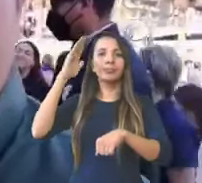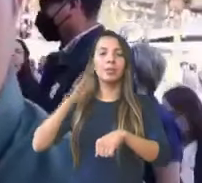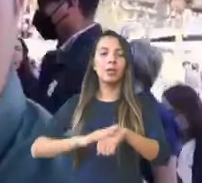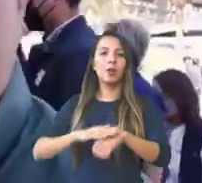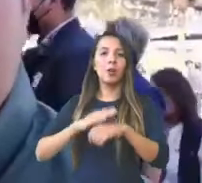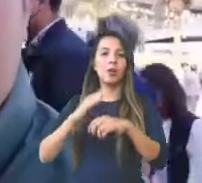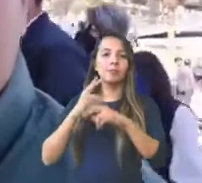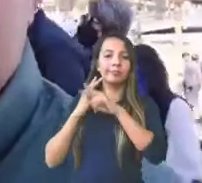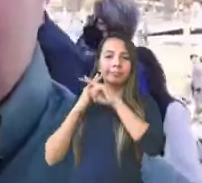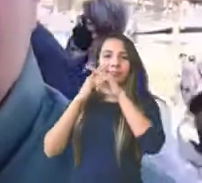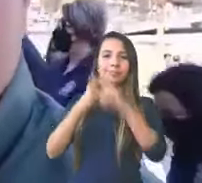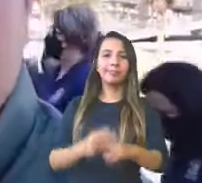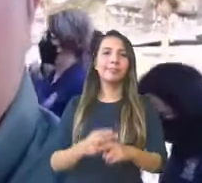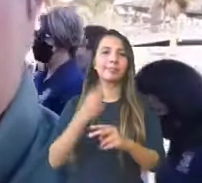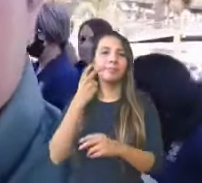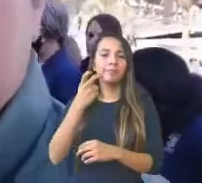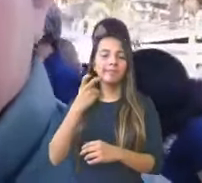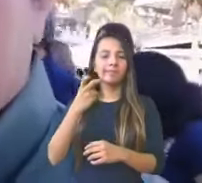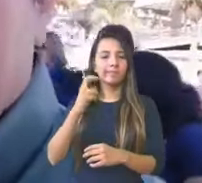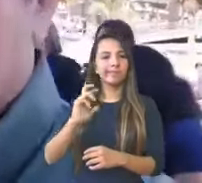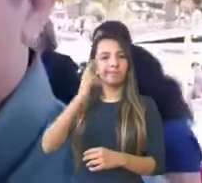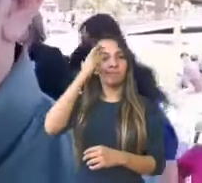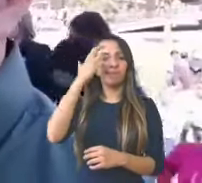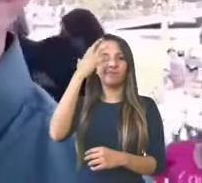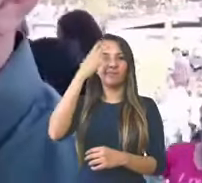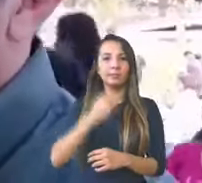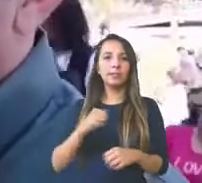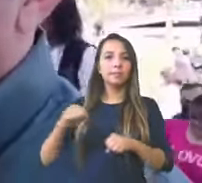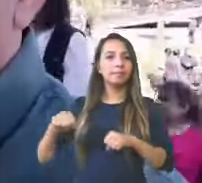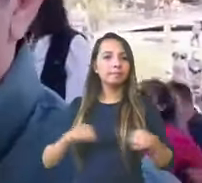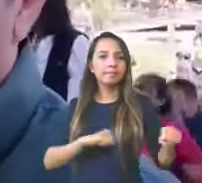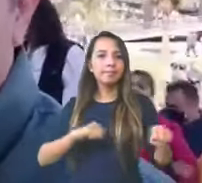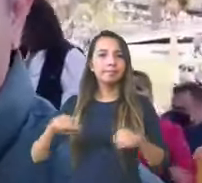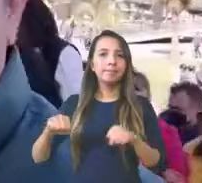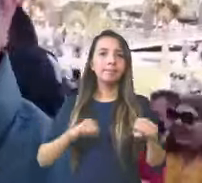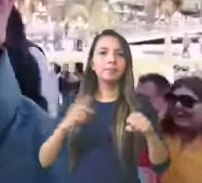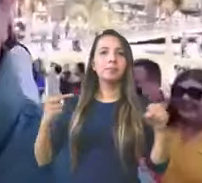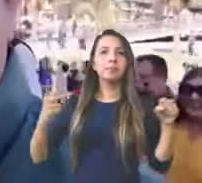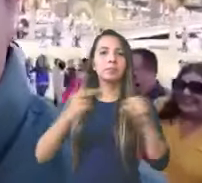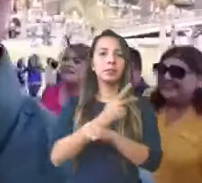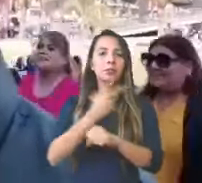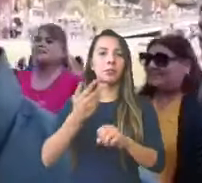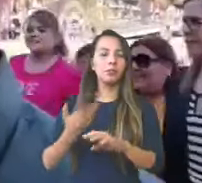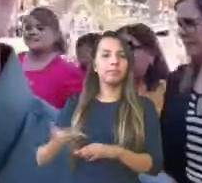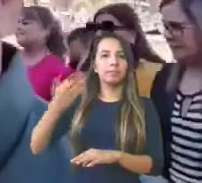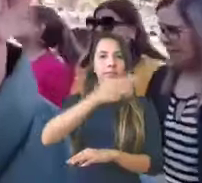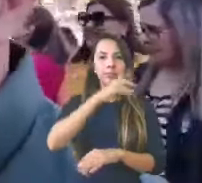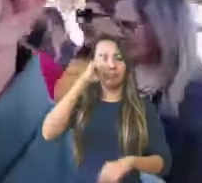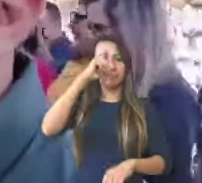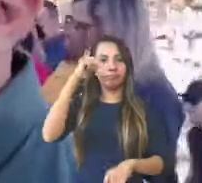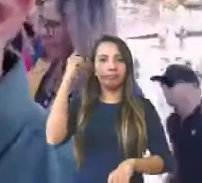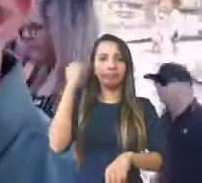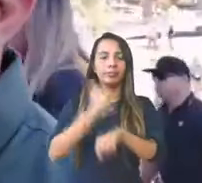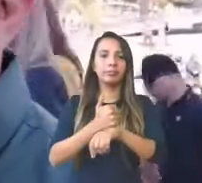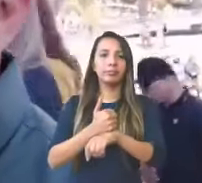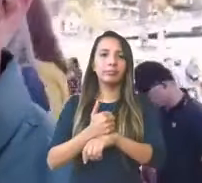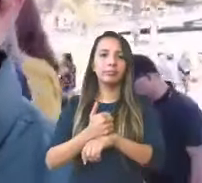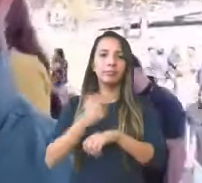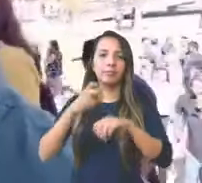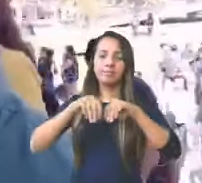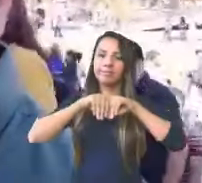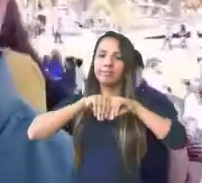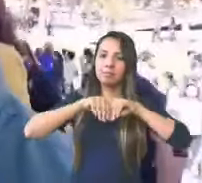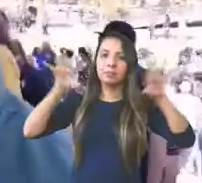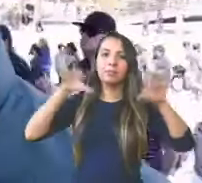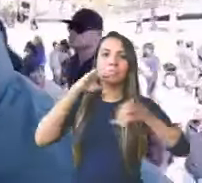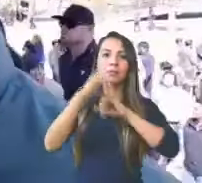aniversario de este lamentable sismo que cimbró pues las noticias a nivel